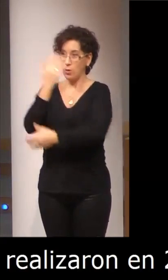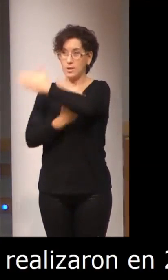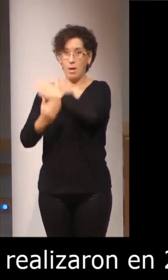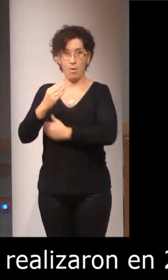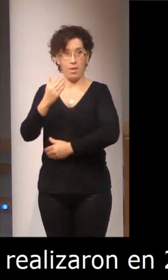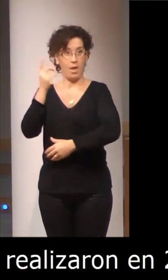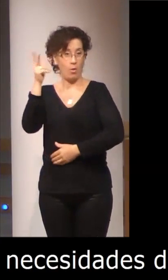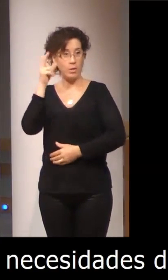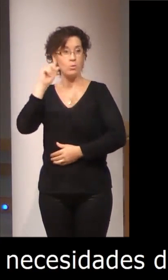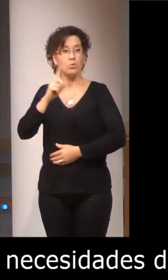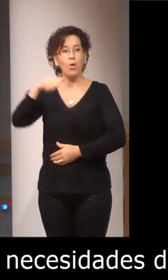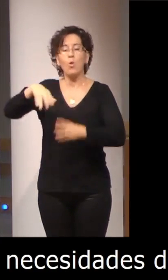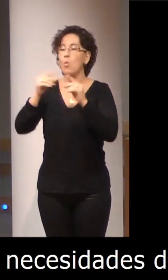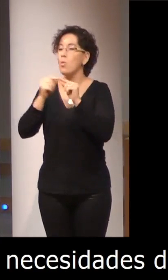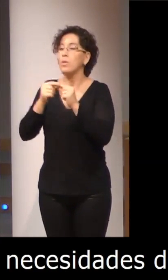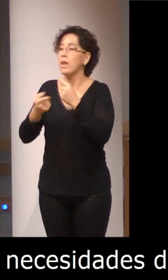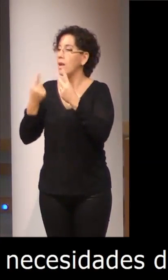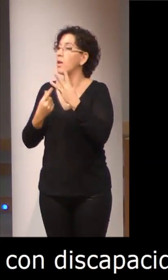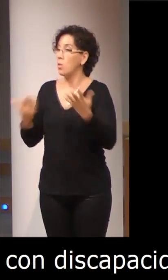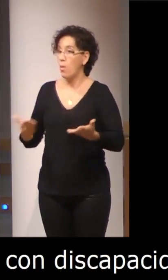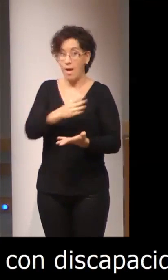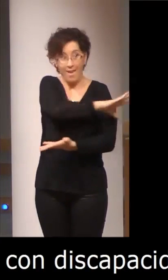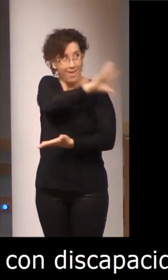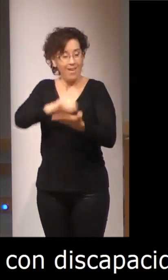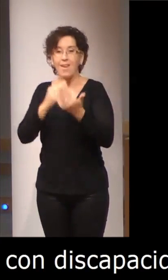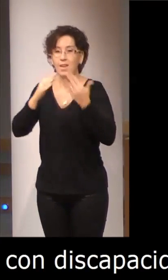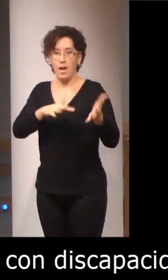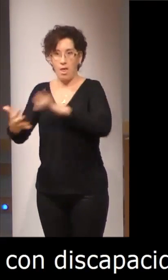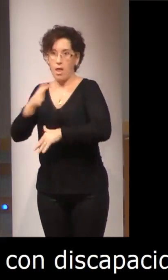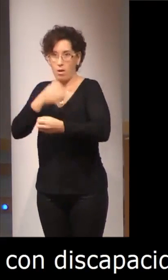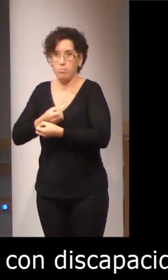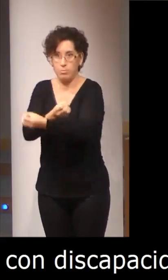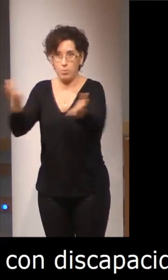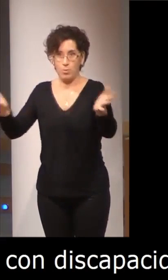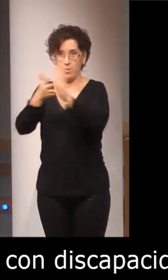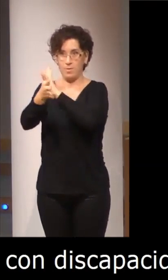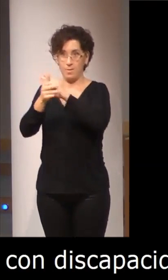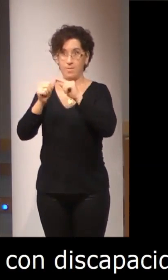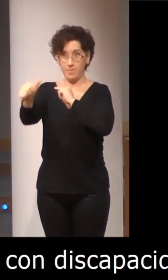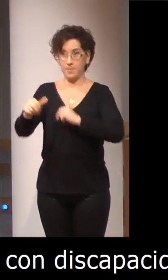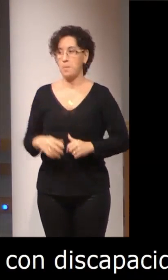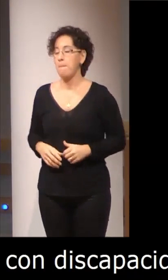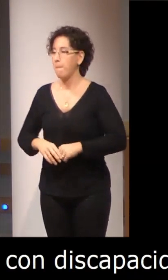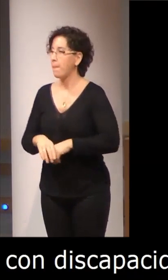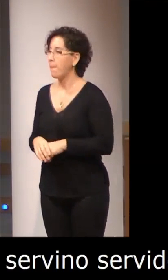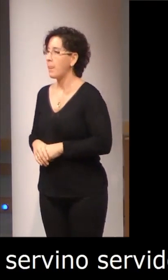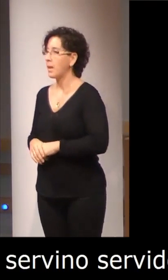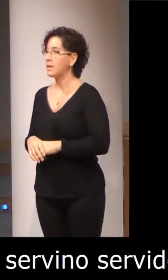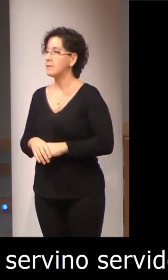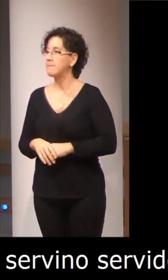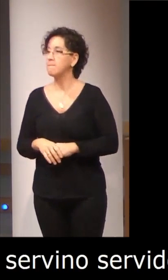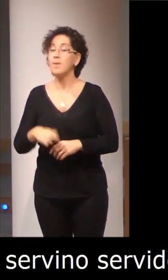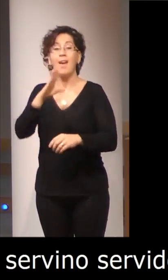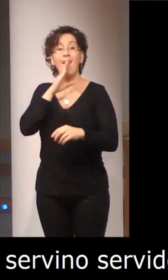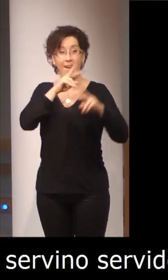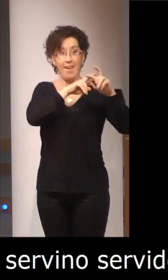servido de base para contarles la información que les voy a transmitir a partir de ahora. Según